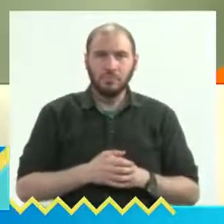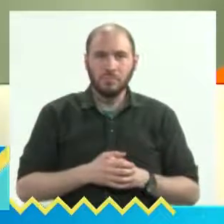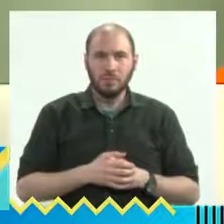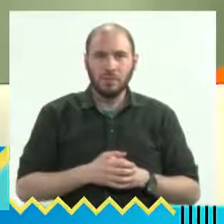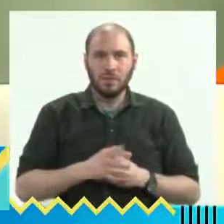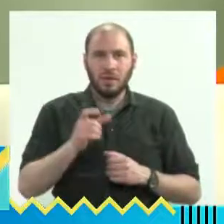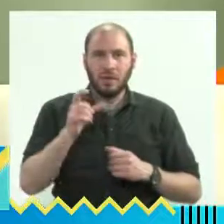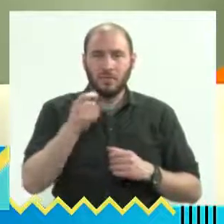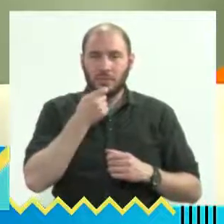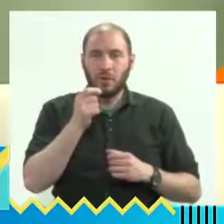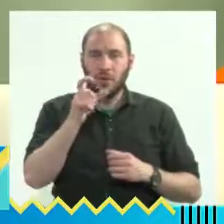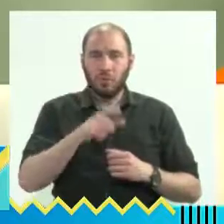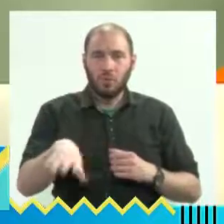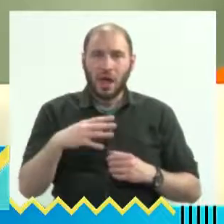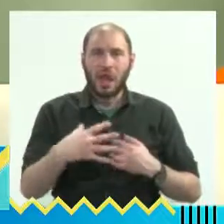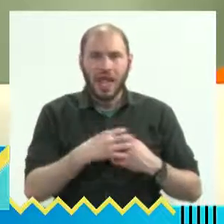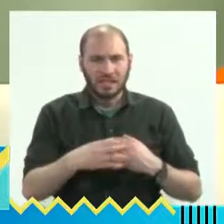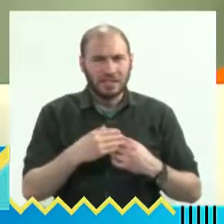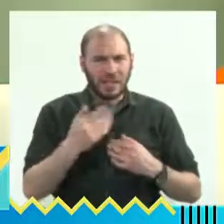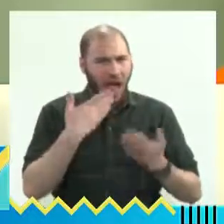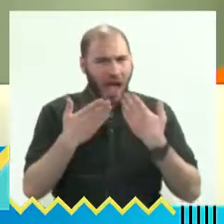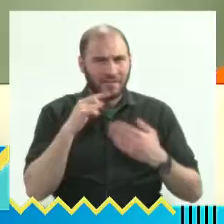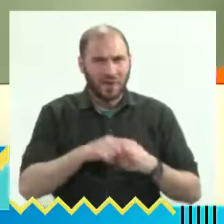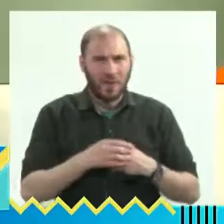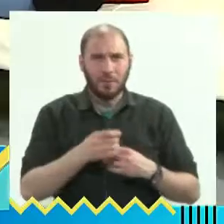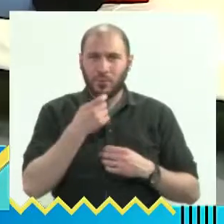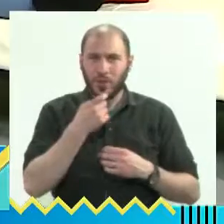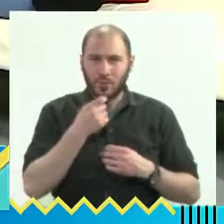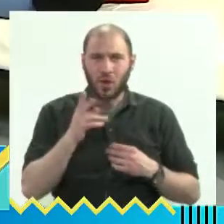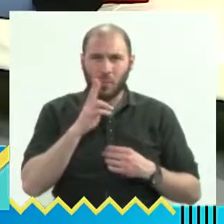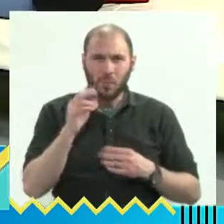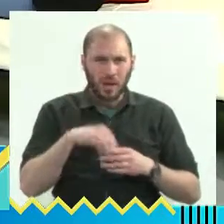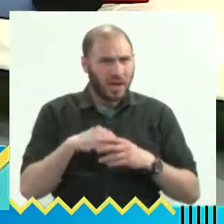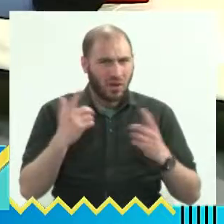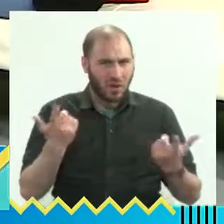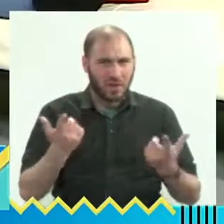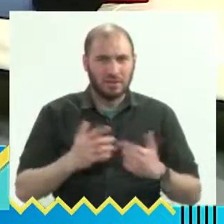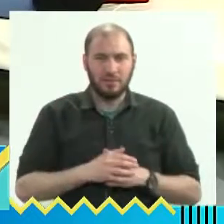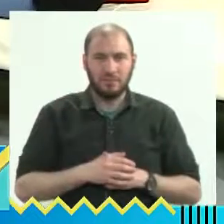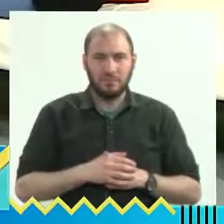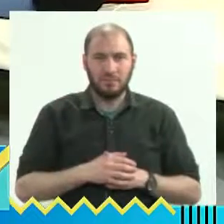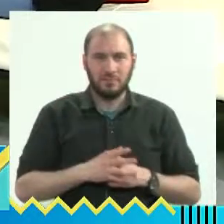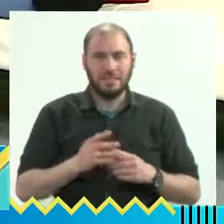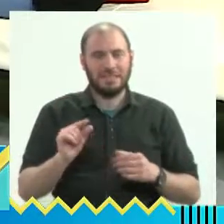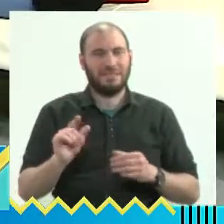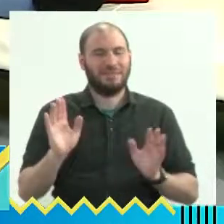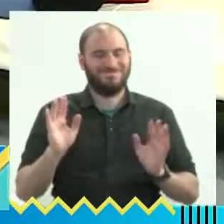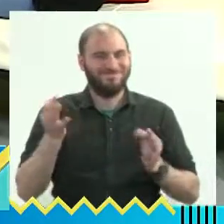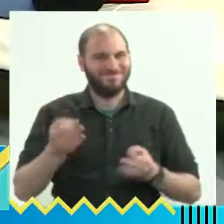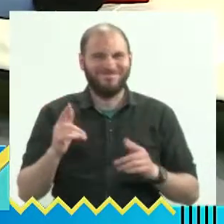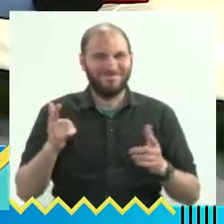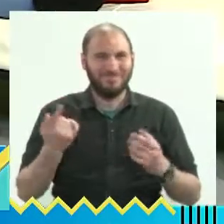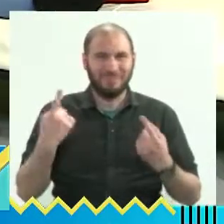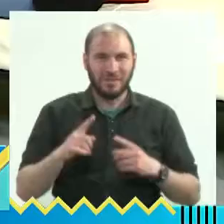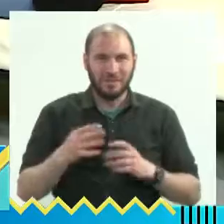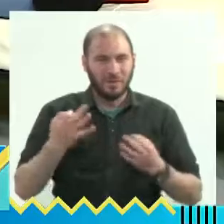¿alguien hubiera hablado de espacios de lactancia si no hubiera mujeres representantes? Poco probable, no digo que no, pero sería poco